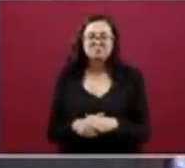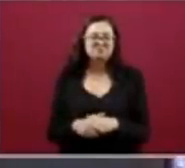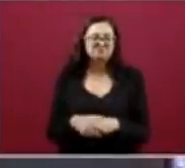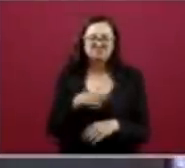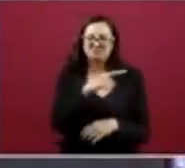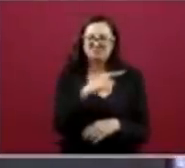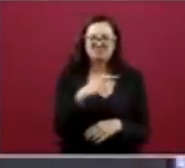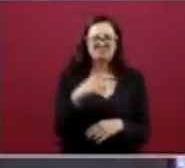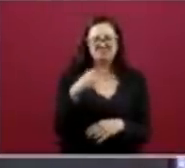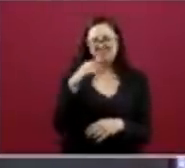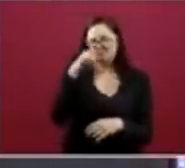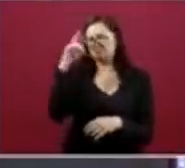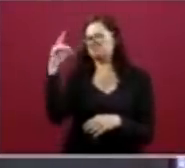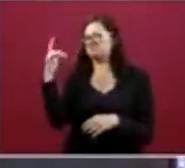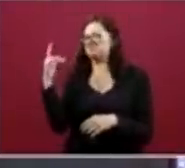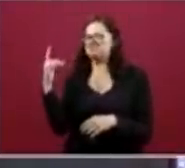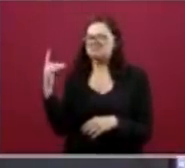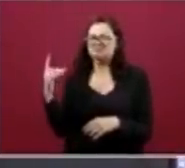déspotas,